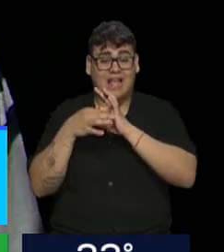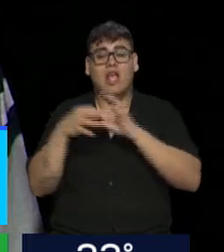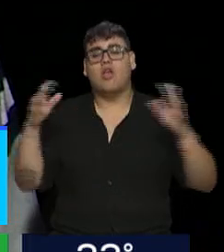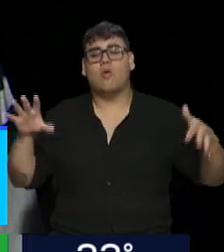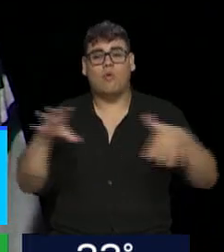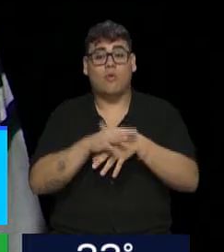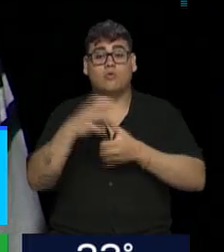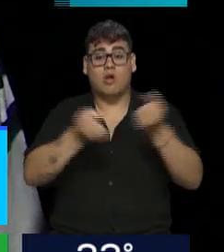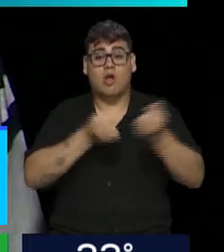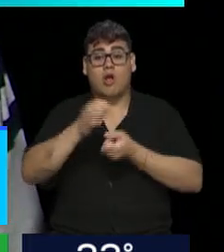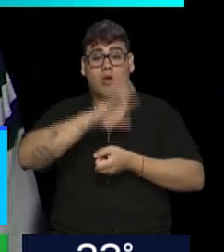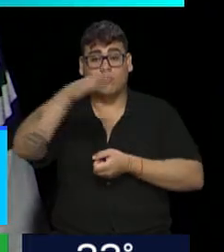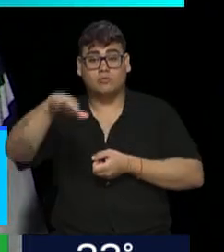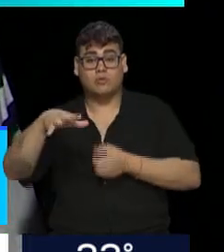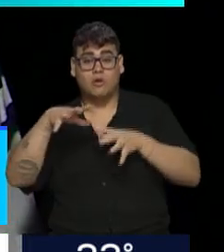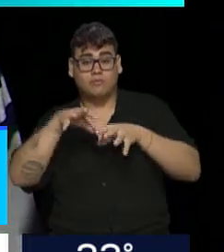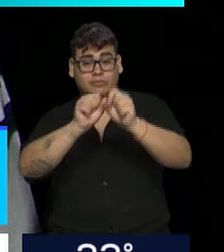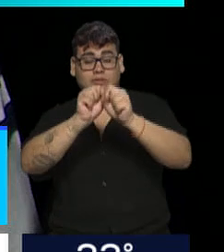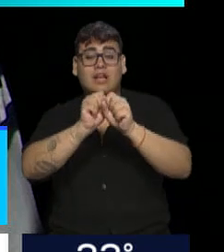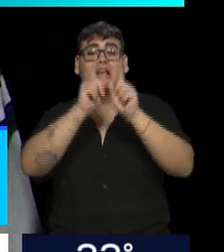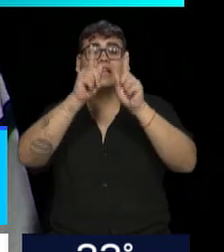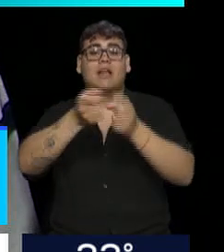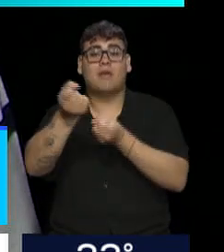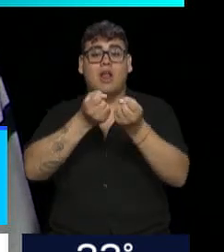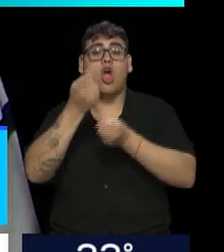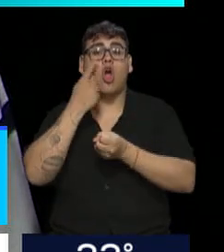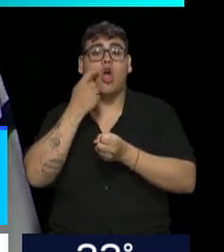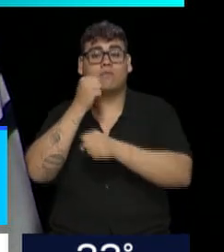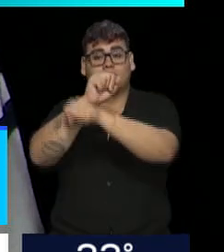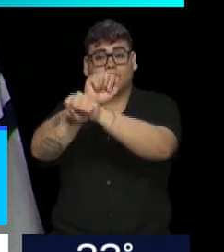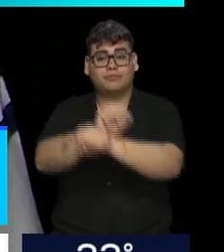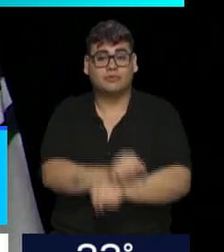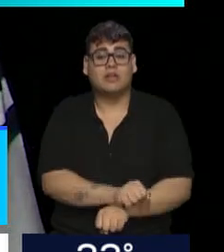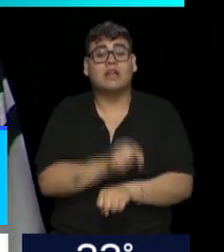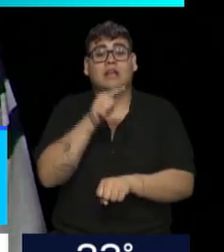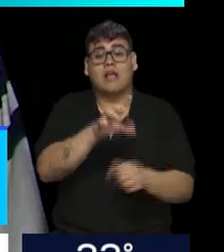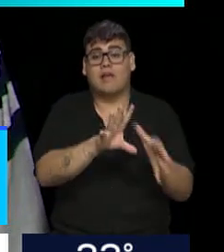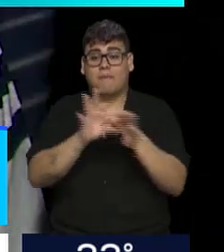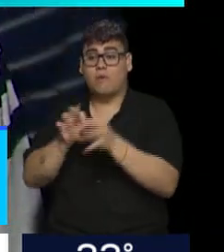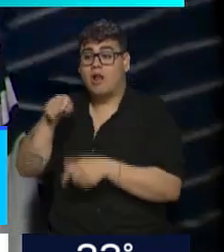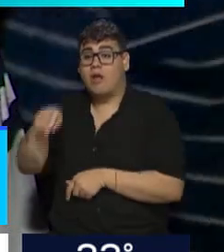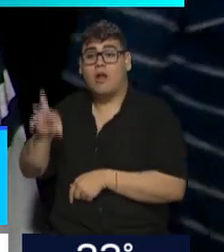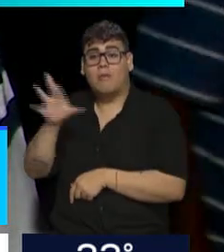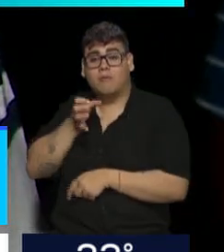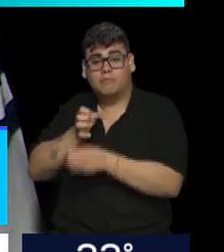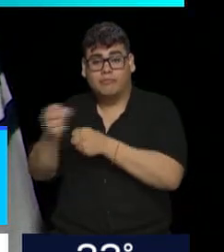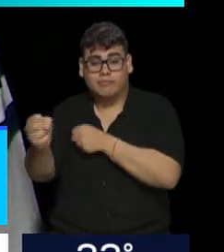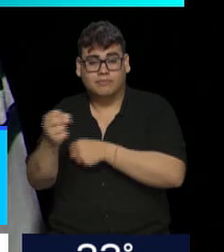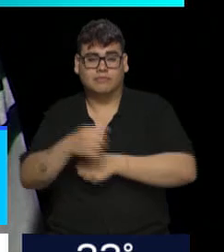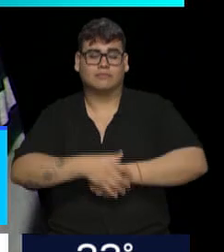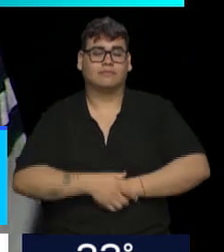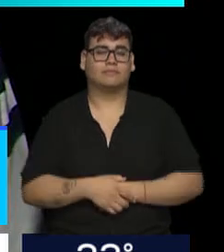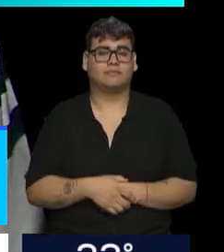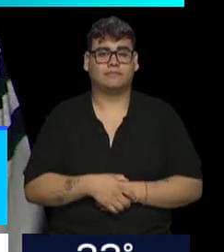camioneta y al conductor e el cual fue aprendido vinculado a este a este hecho se trabajó